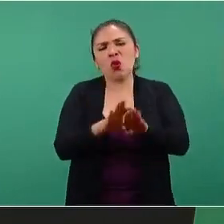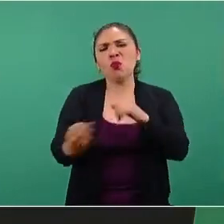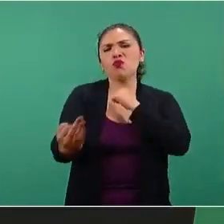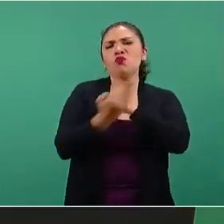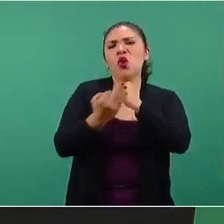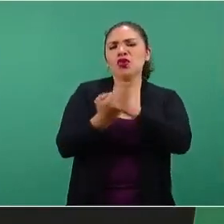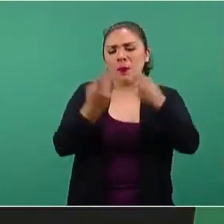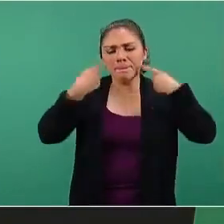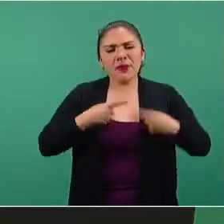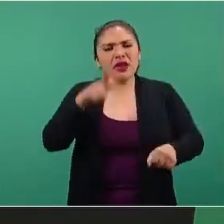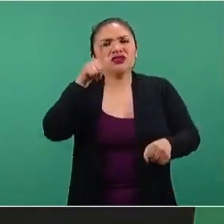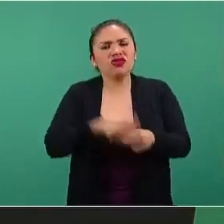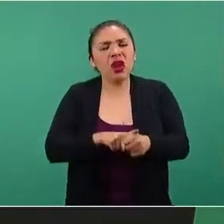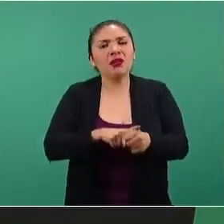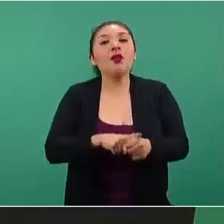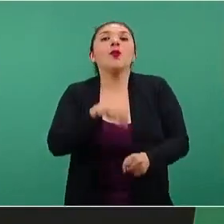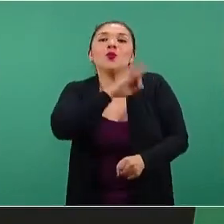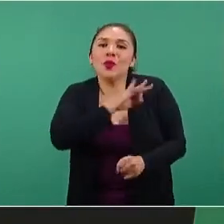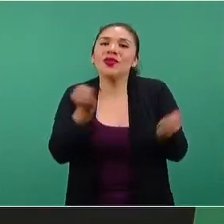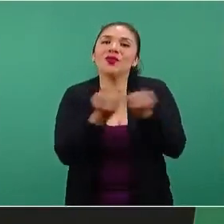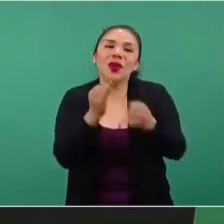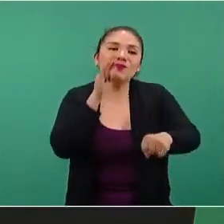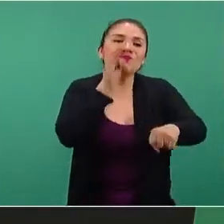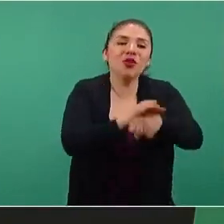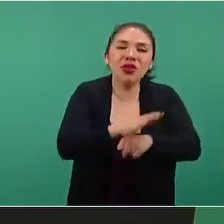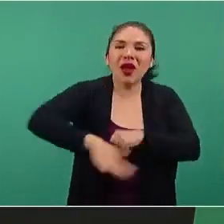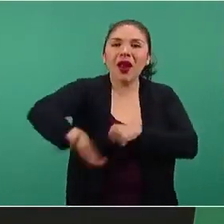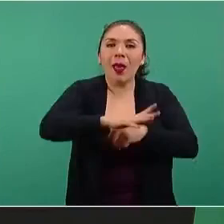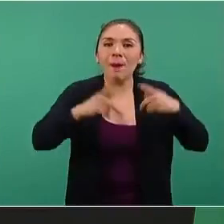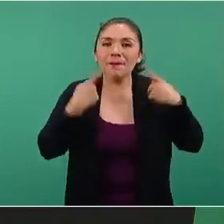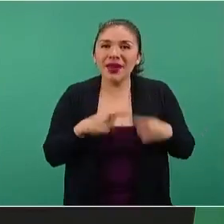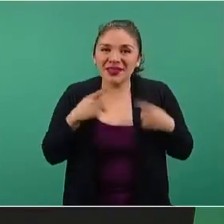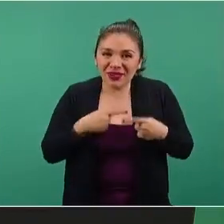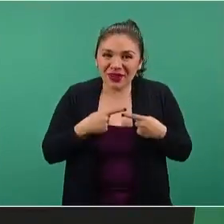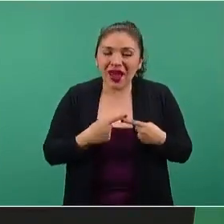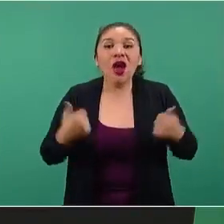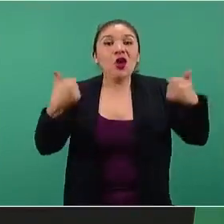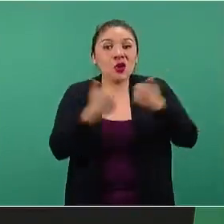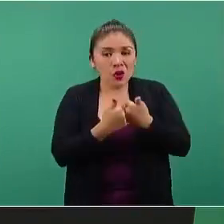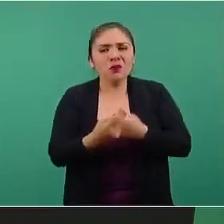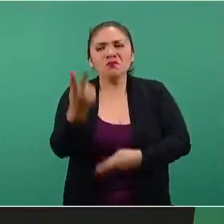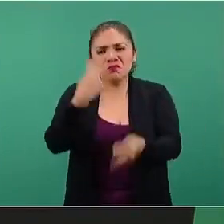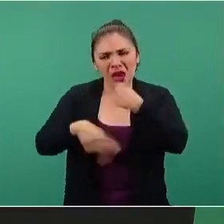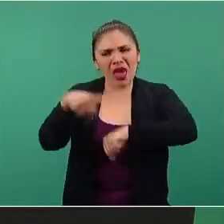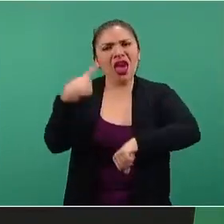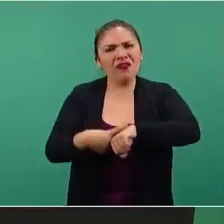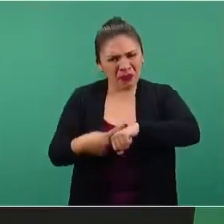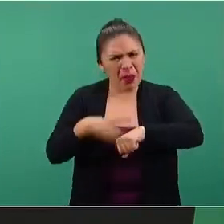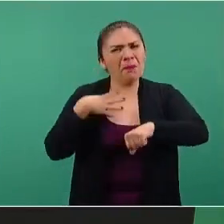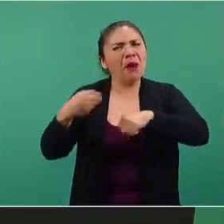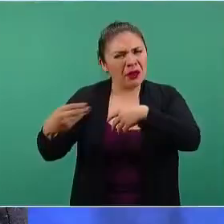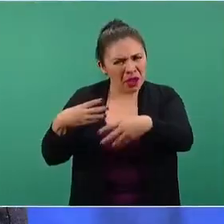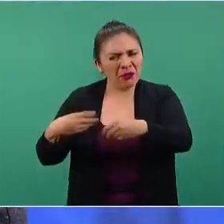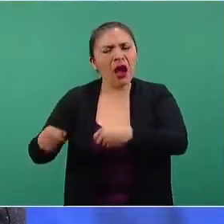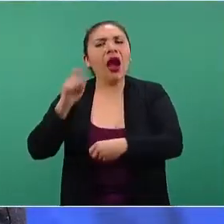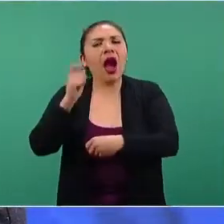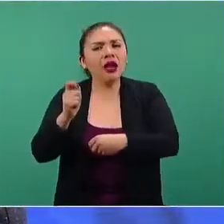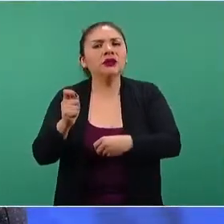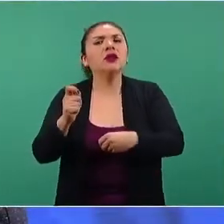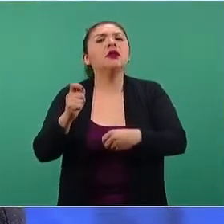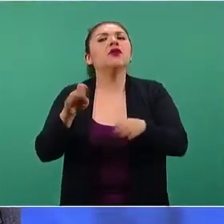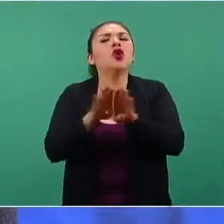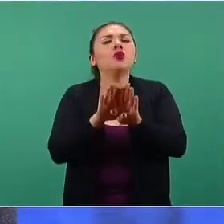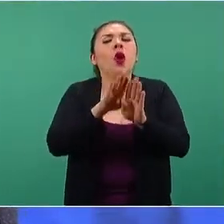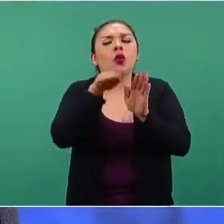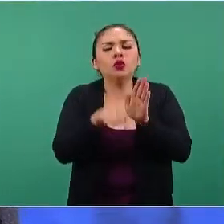protegernos personalmente y así proteger a los demás, y tener una enfermedad endémico-epidémica que vaya presentándose